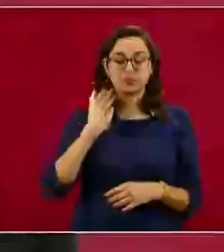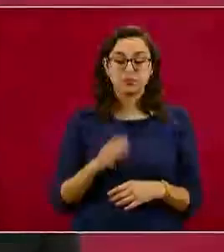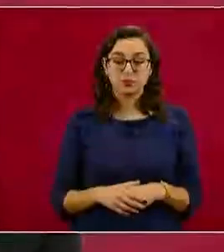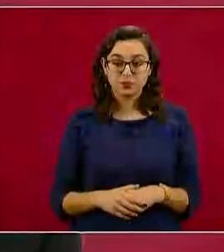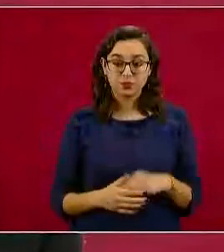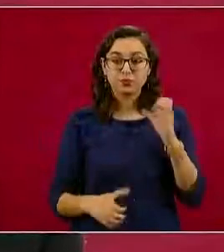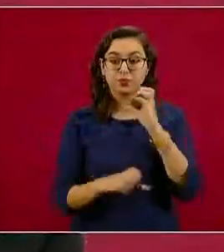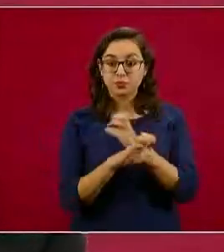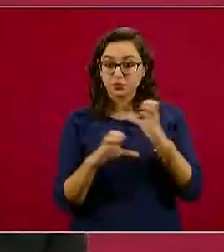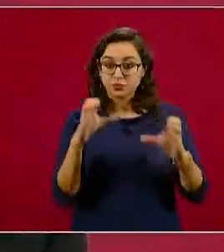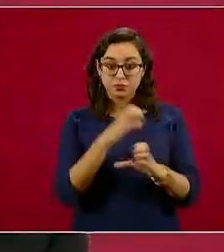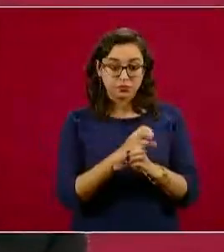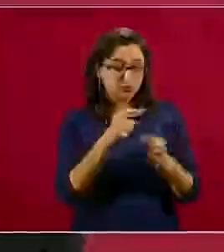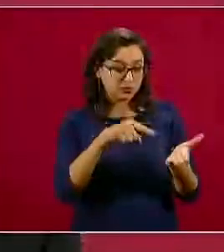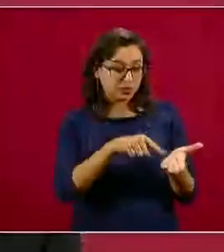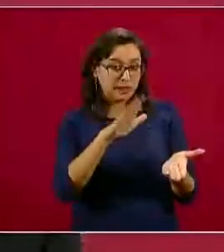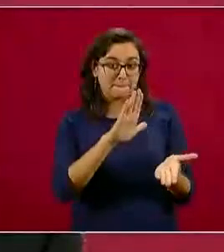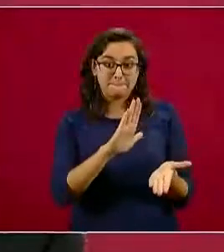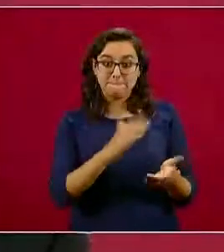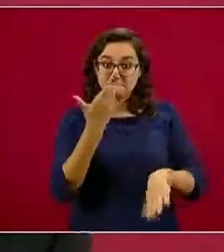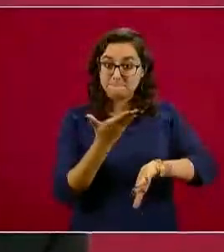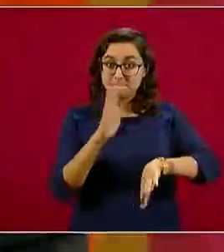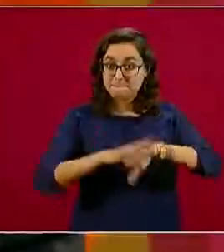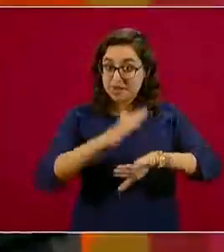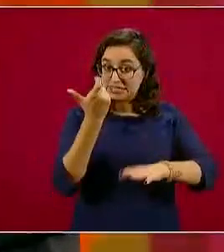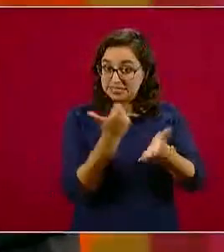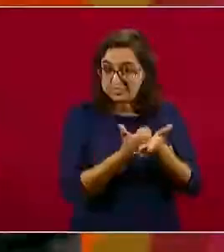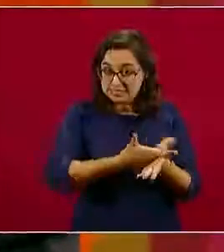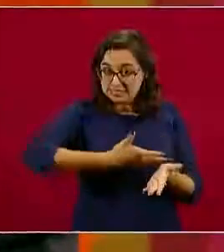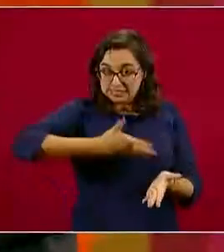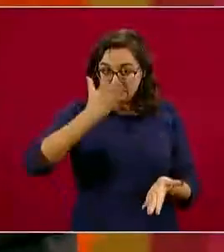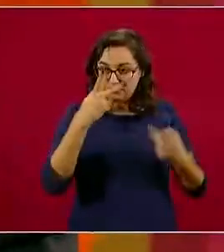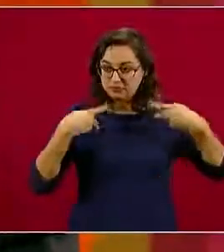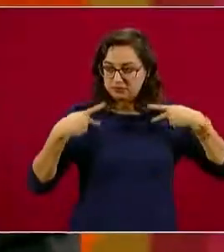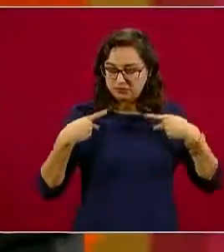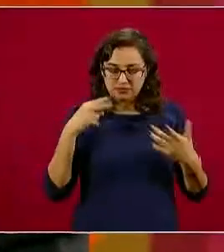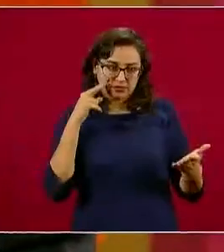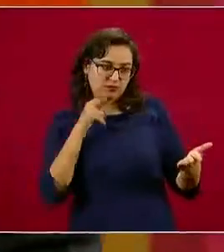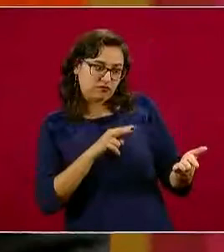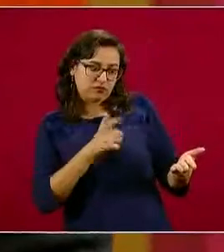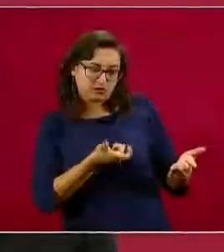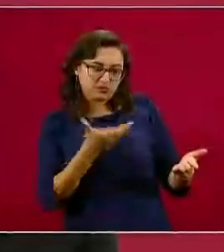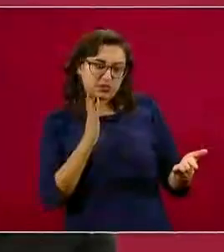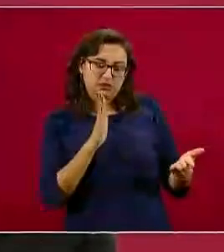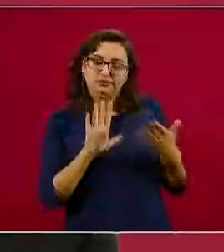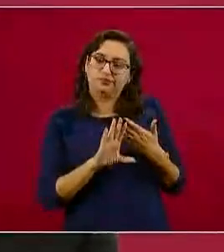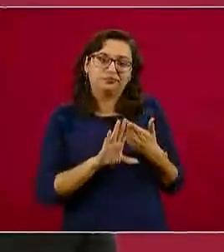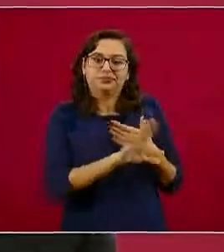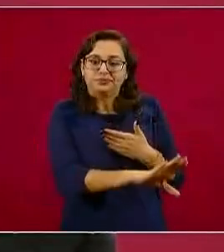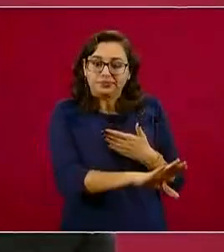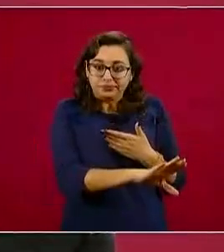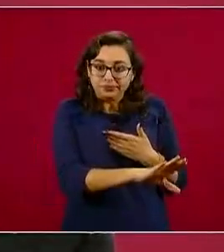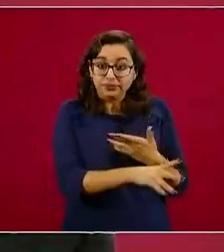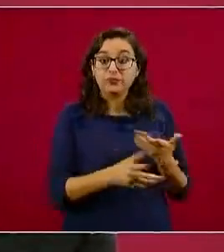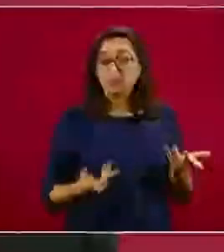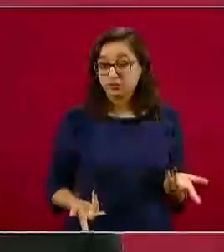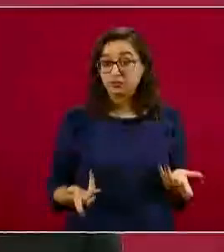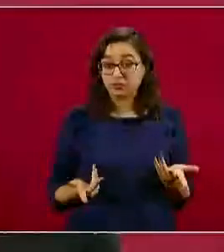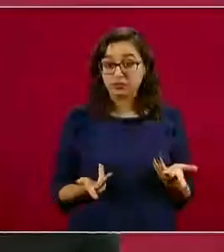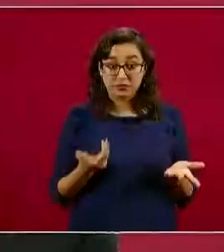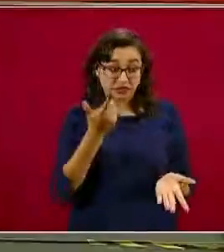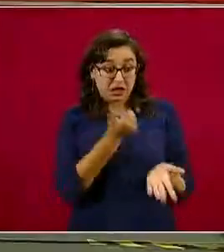producto, es menos deseable por las personas que lo van a consumir. Entonces, al aumentar el precio, hay